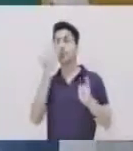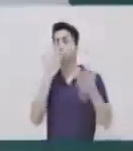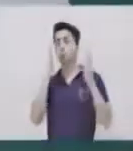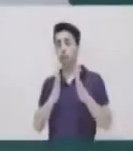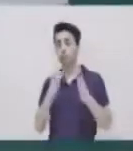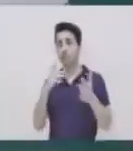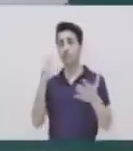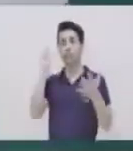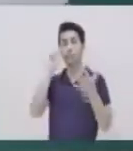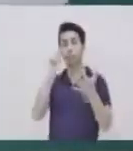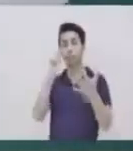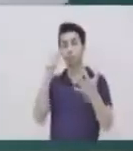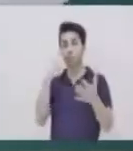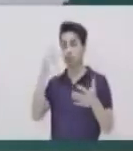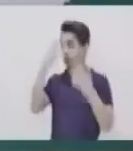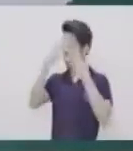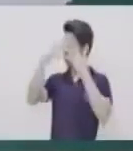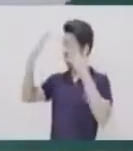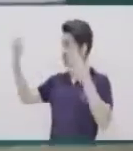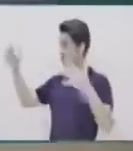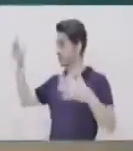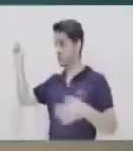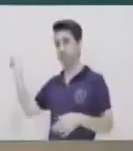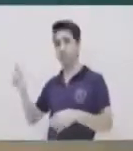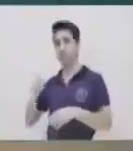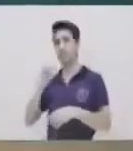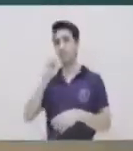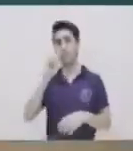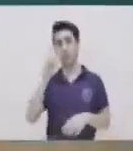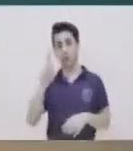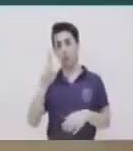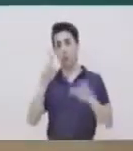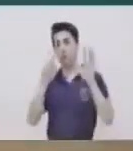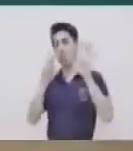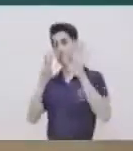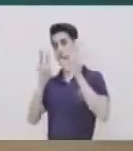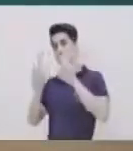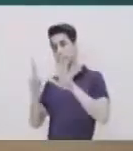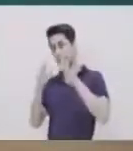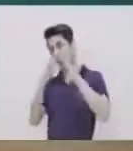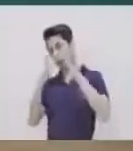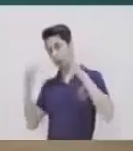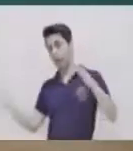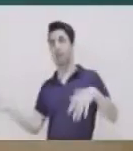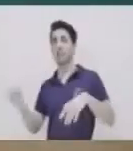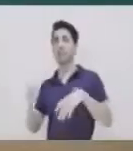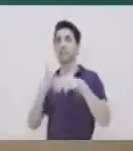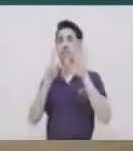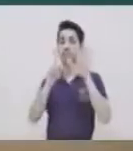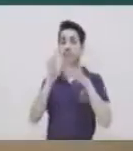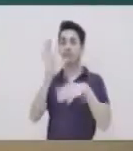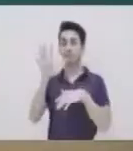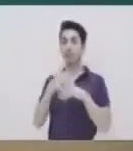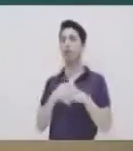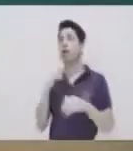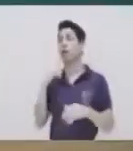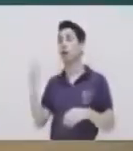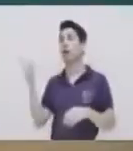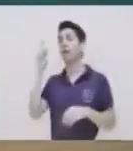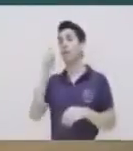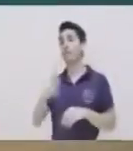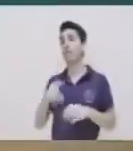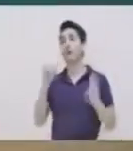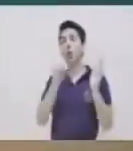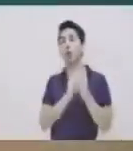estudiantes son 31, 71, 96, 20 y hasta 65. Calcular